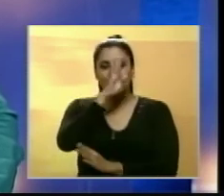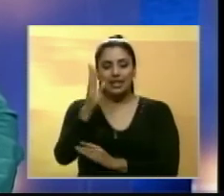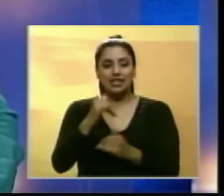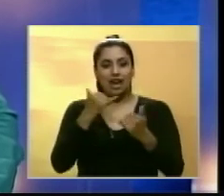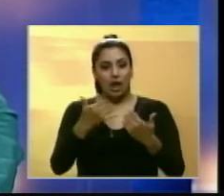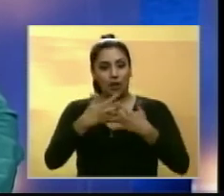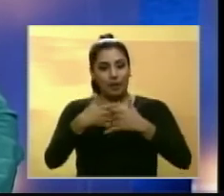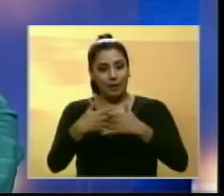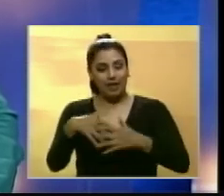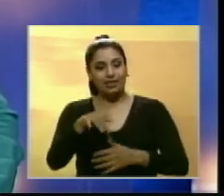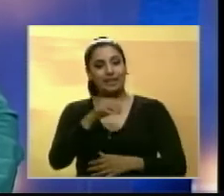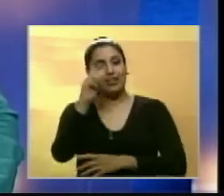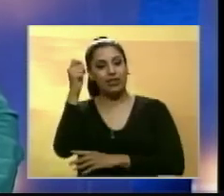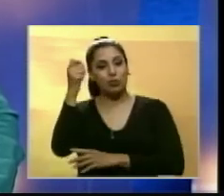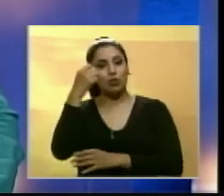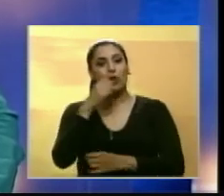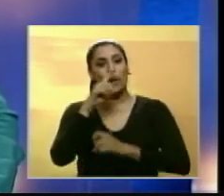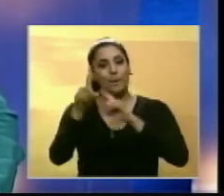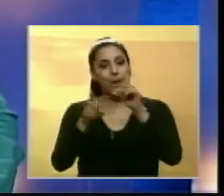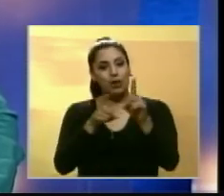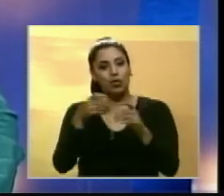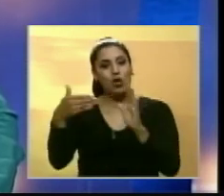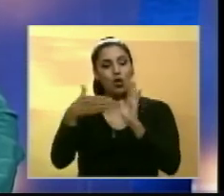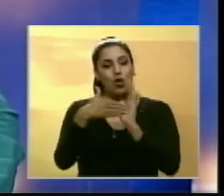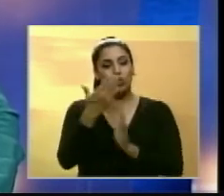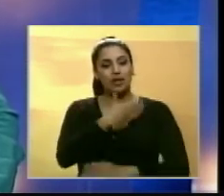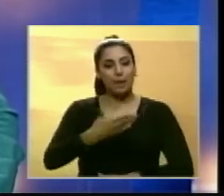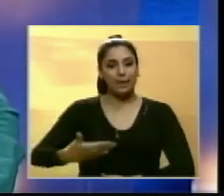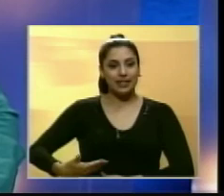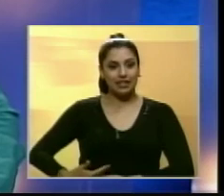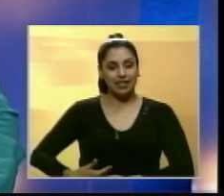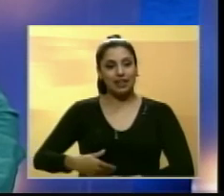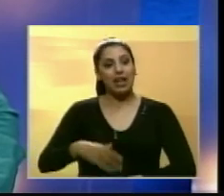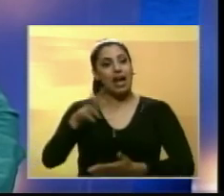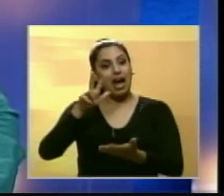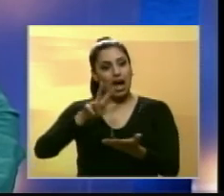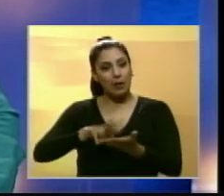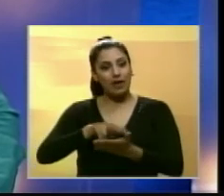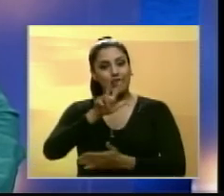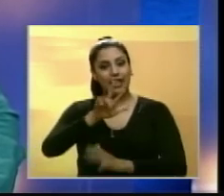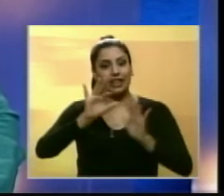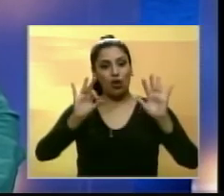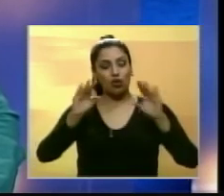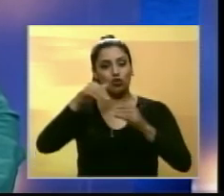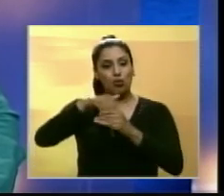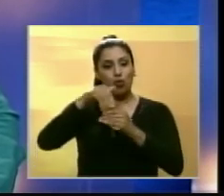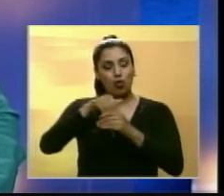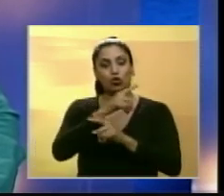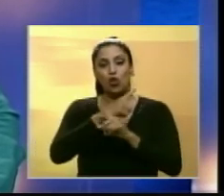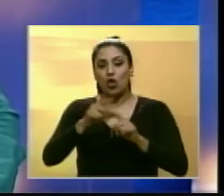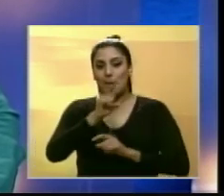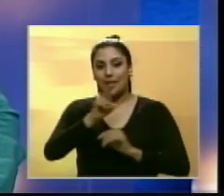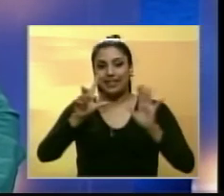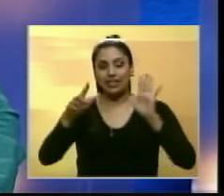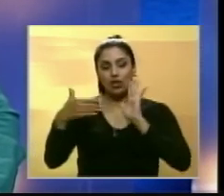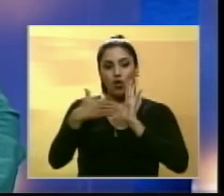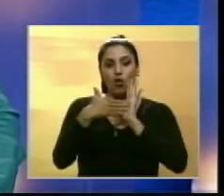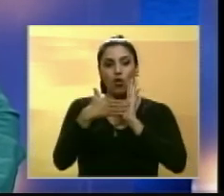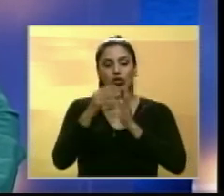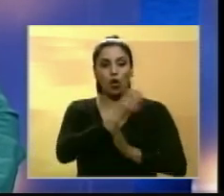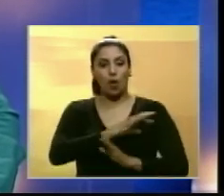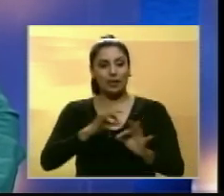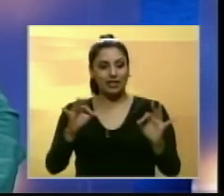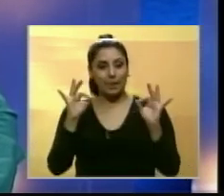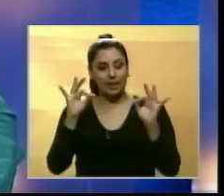Diputados recibirá la solicitud de juicio político contra la presidenta Dilma Rousseff, aprobada con 38 votos a favor y 27 en contra por una comisión